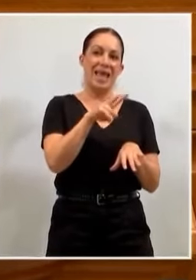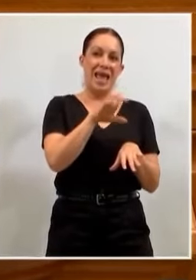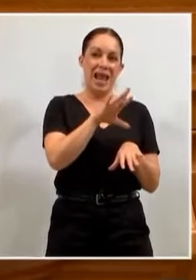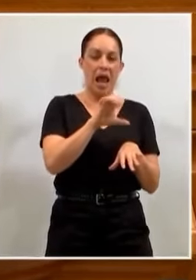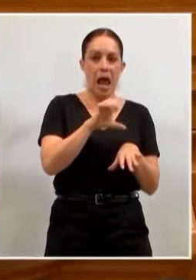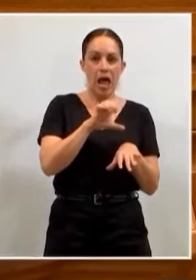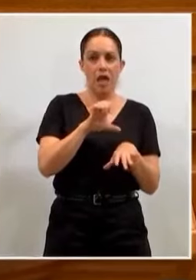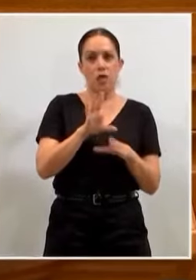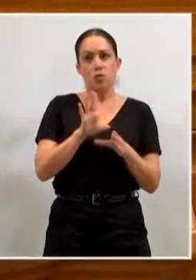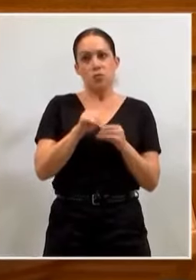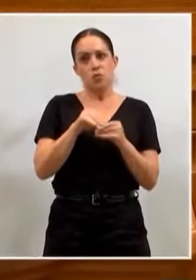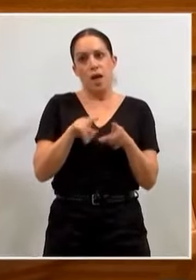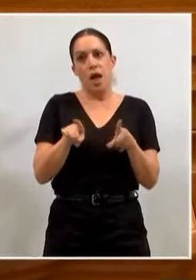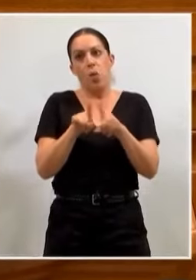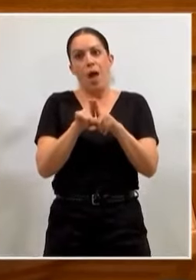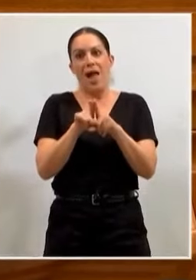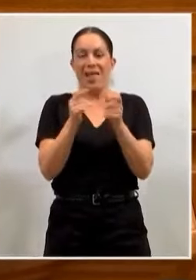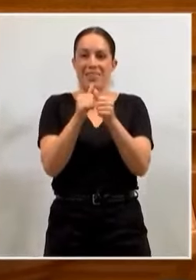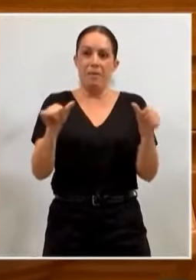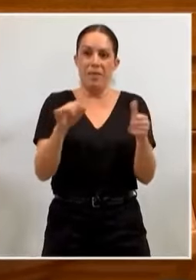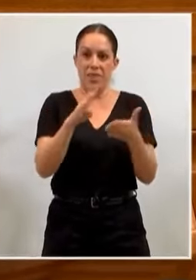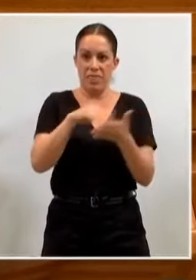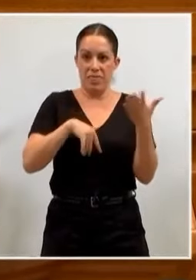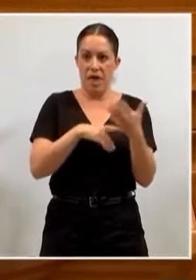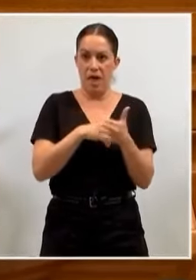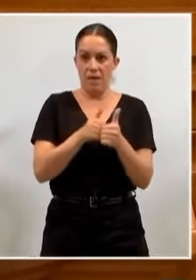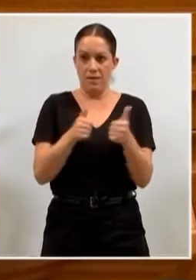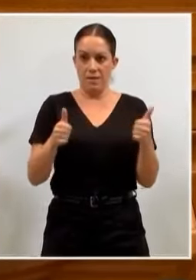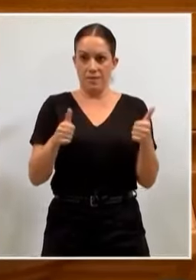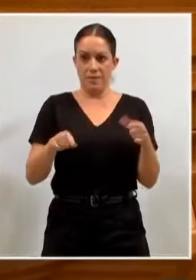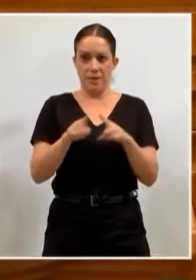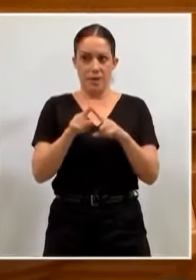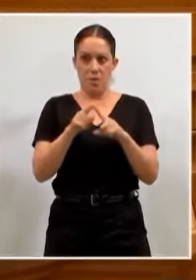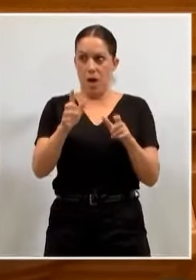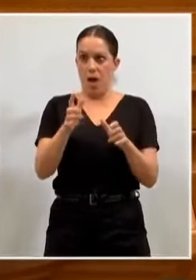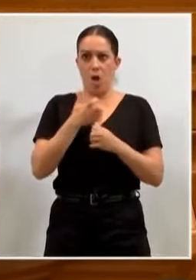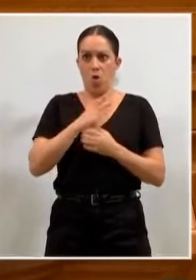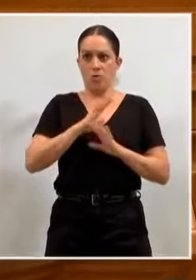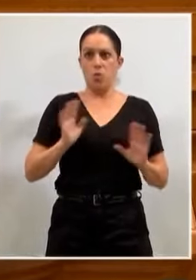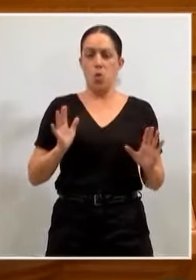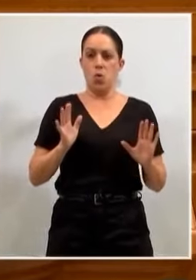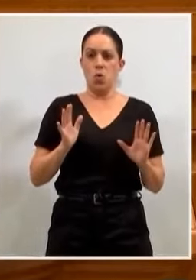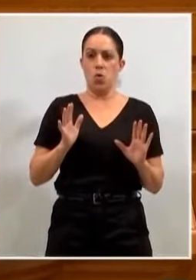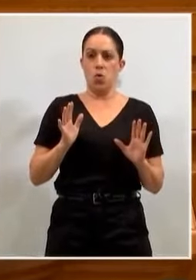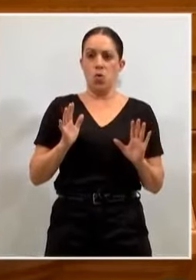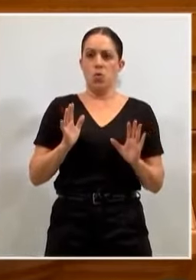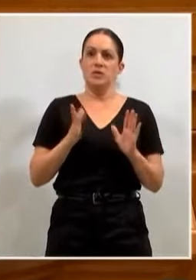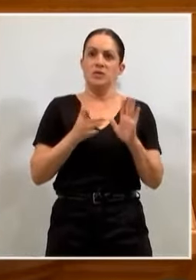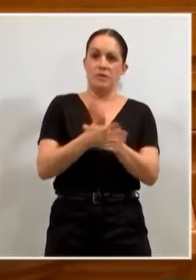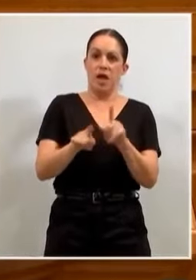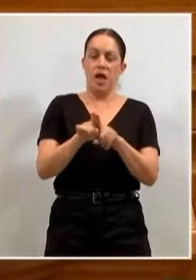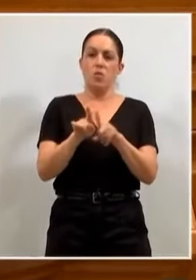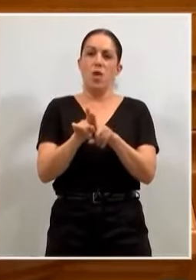independencia. No sé, eso es la expresión más elemental del egoísmo. Se supone que la izquierda trabaja por lo contrario,